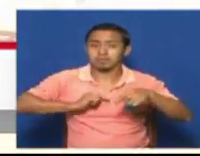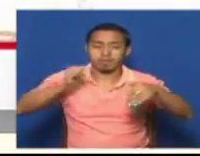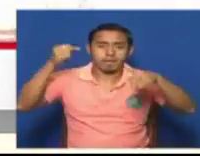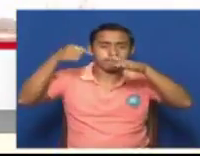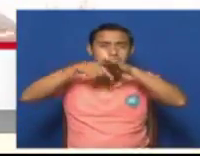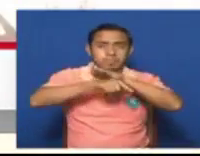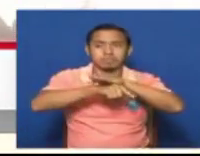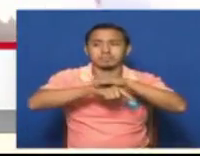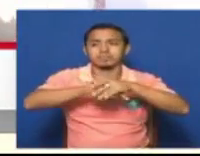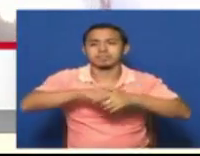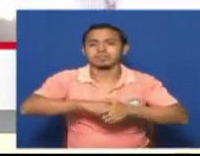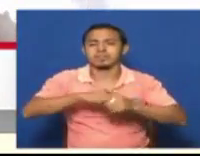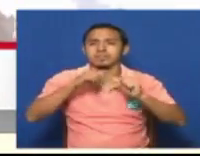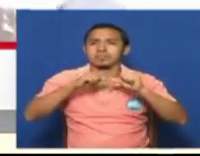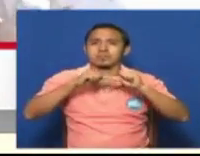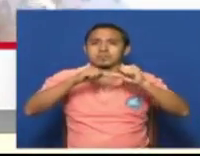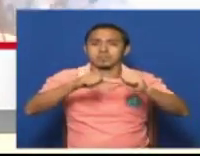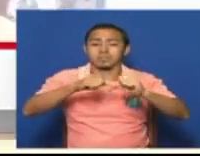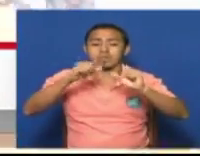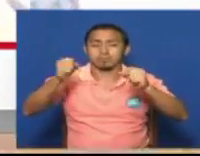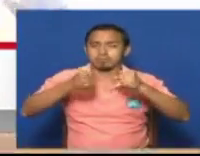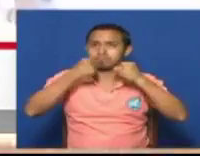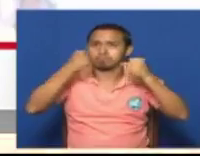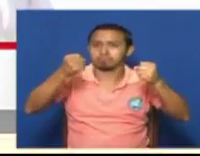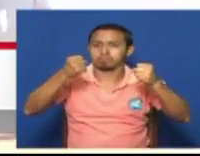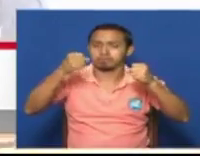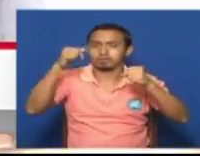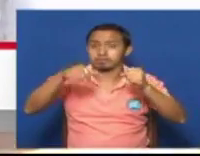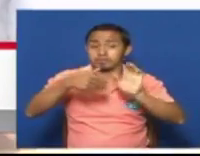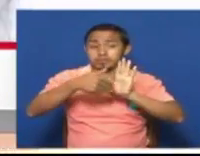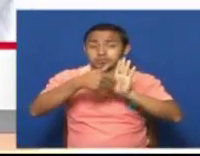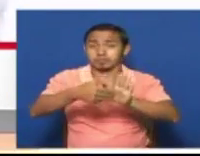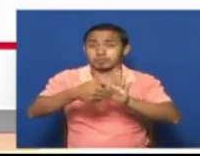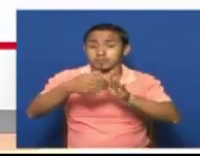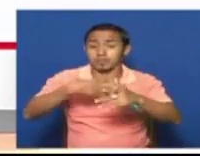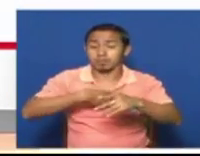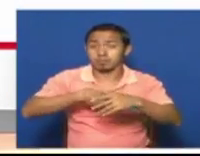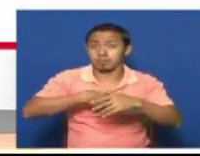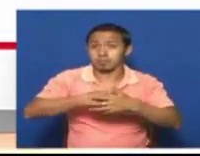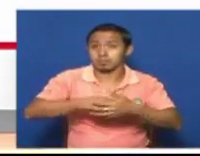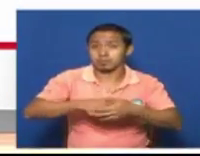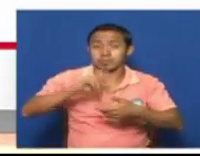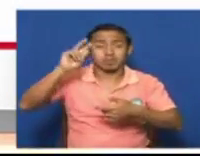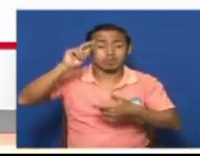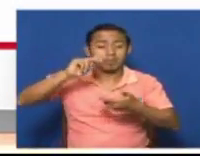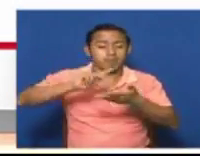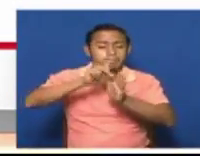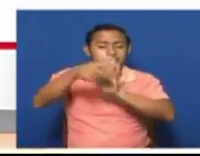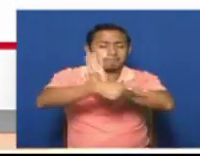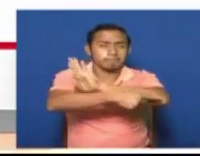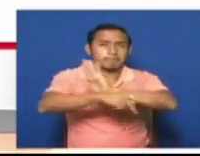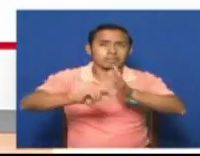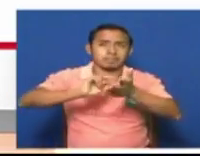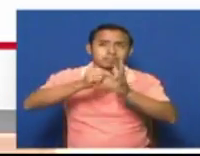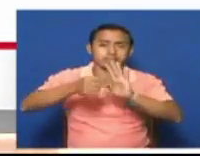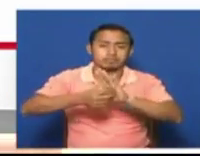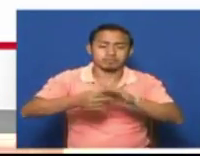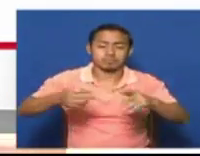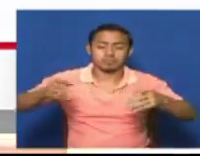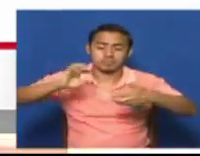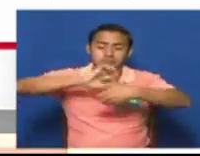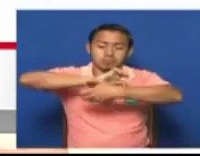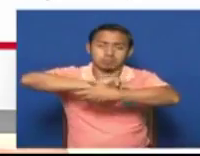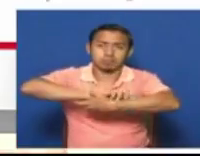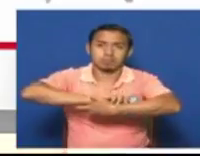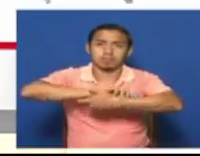de seguir fortaleciendo el modelo vigente del modelo del país que es un modelo de una gran alianza entre el gobierno